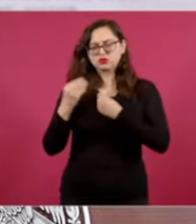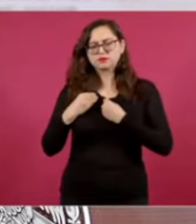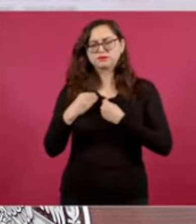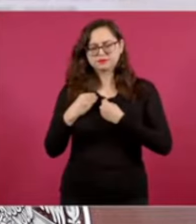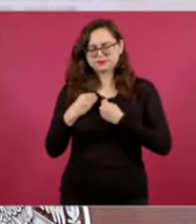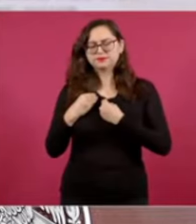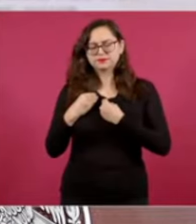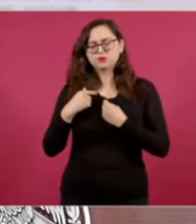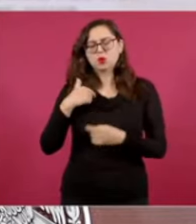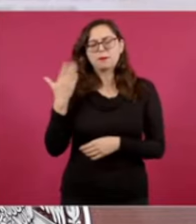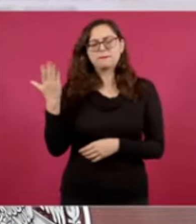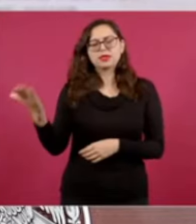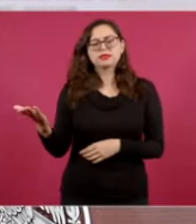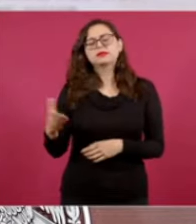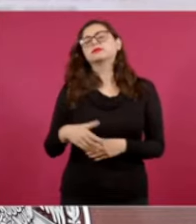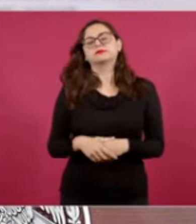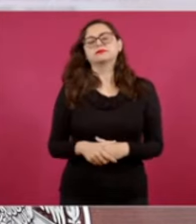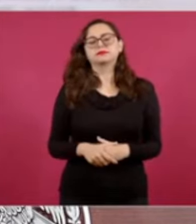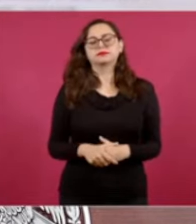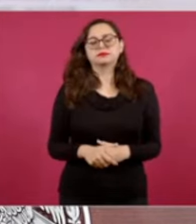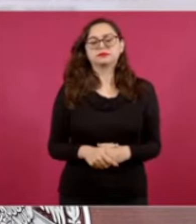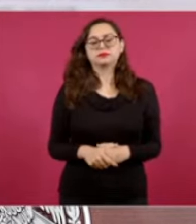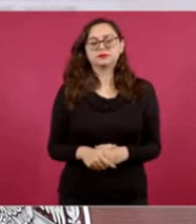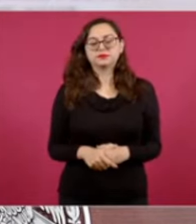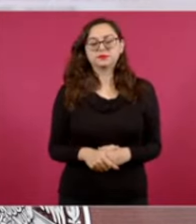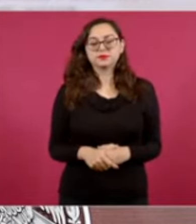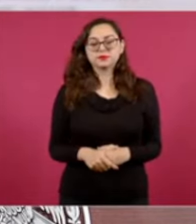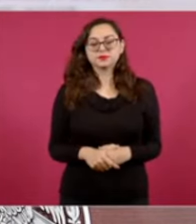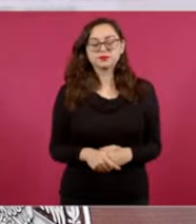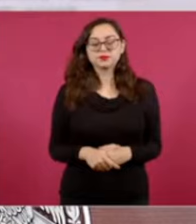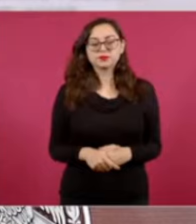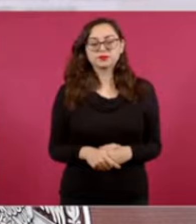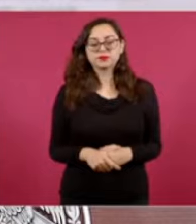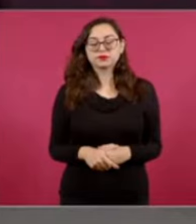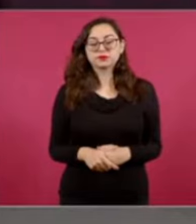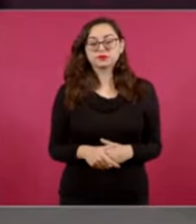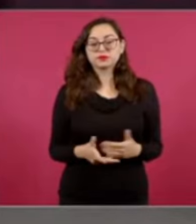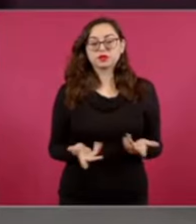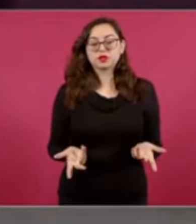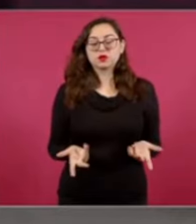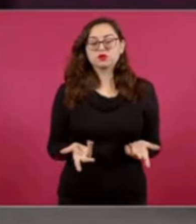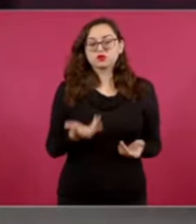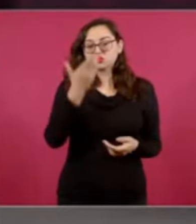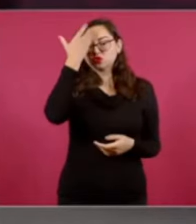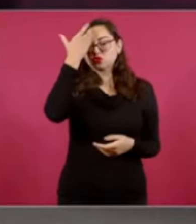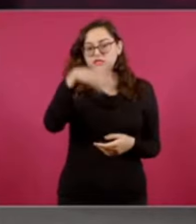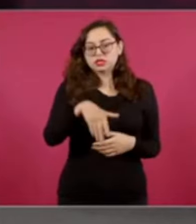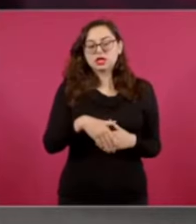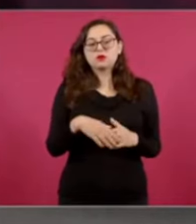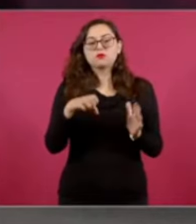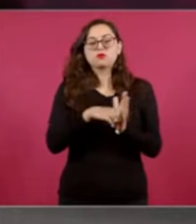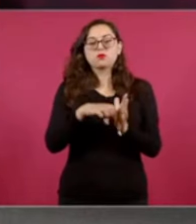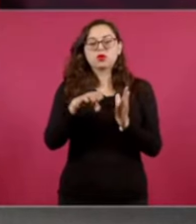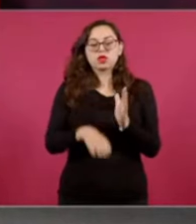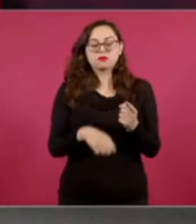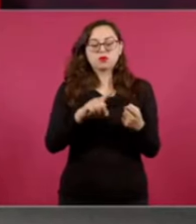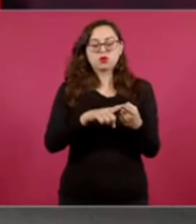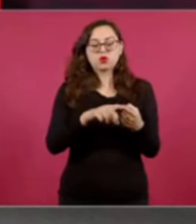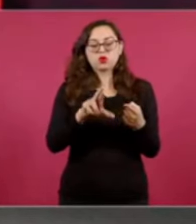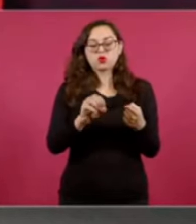planteando, que lo investigue. Yo lo que sé es que ya Roberto Madrazo, por ejemplo, o Loré de